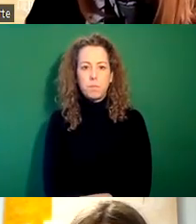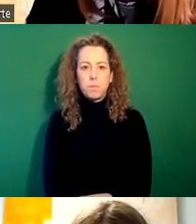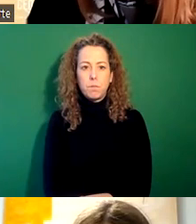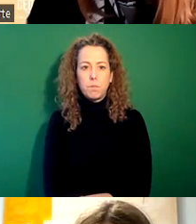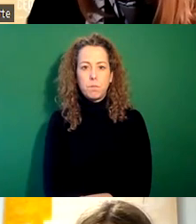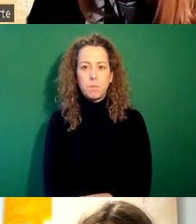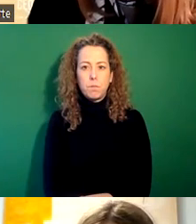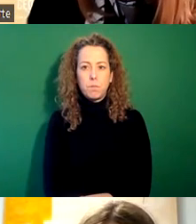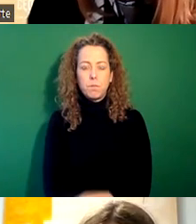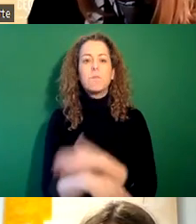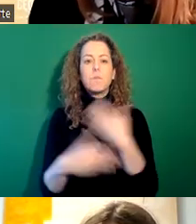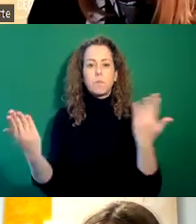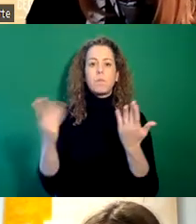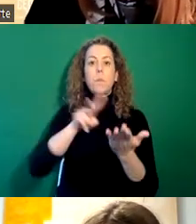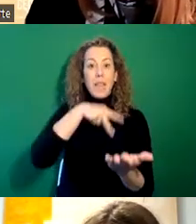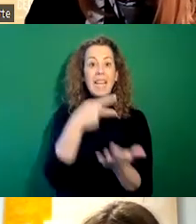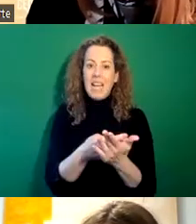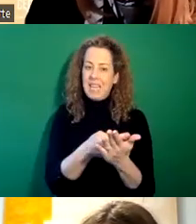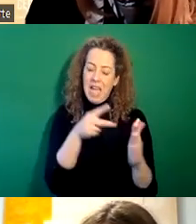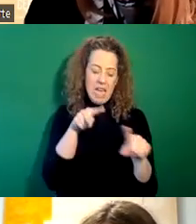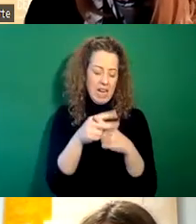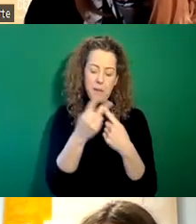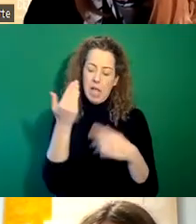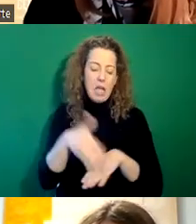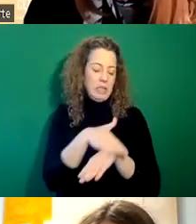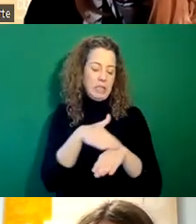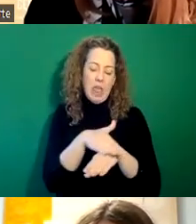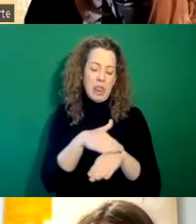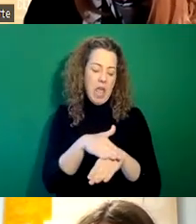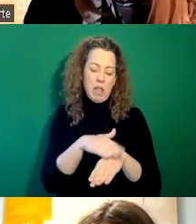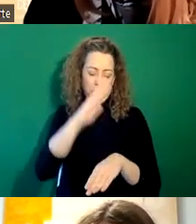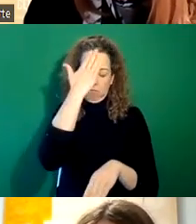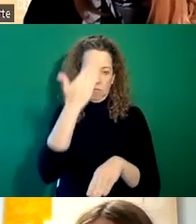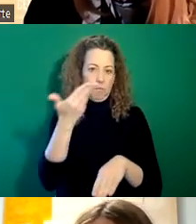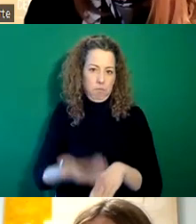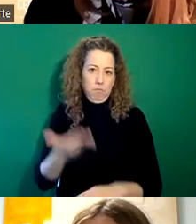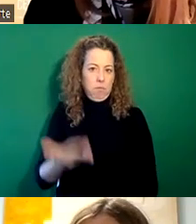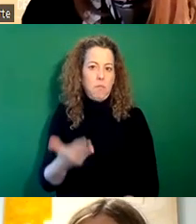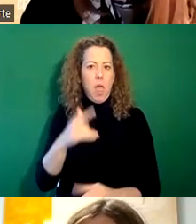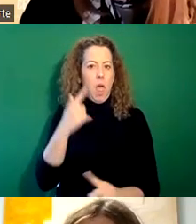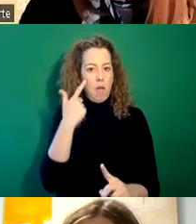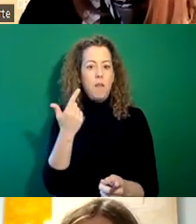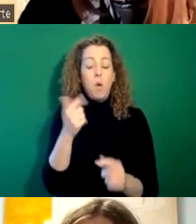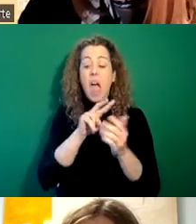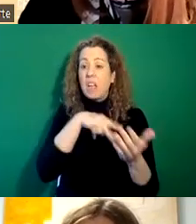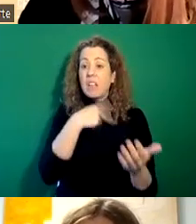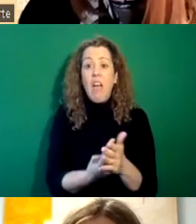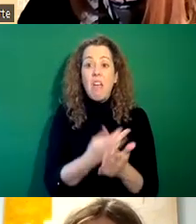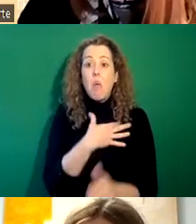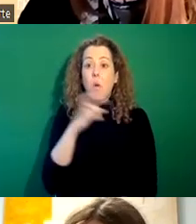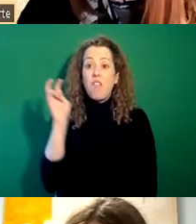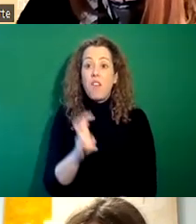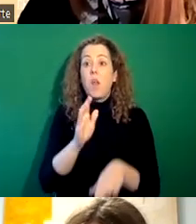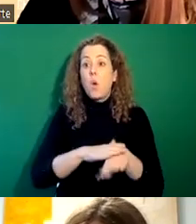Bueno, el registro de caídas es la herramienta esencial, lo que os digo, para ir viendo, pues al final una caída puede venir porque ha habido un